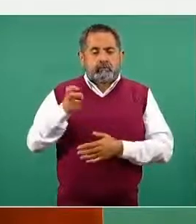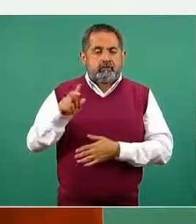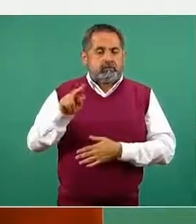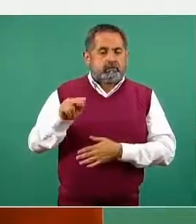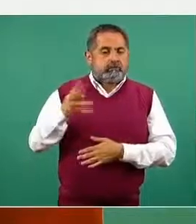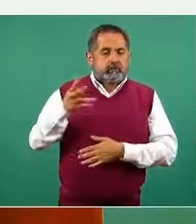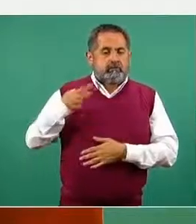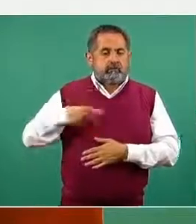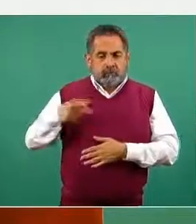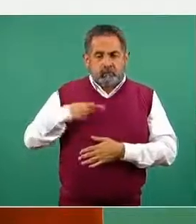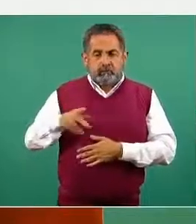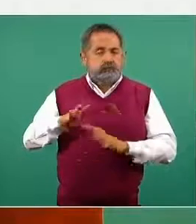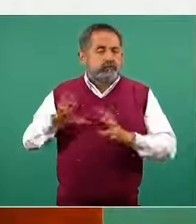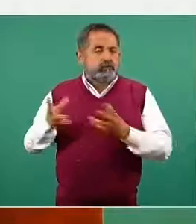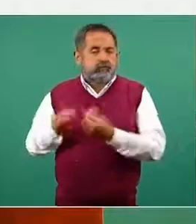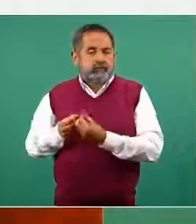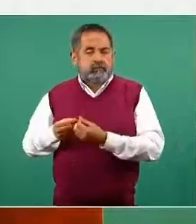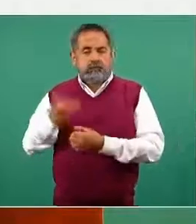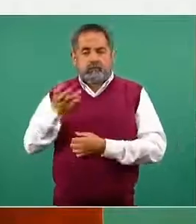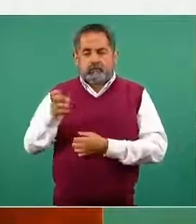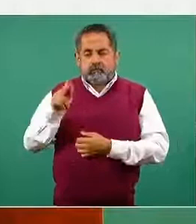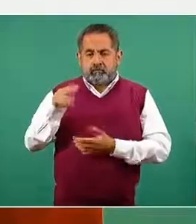481.284 personas, de las cuales